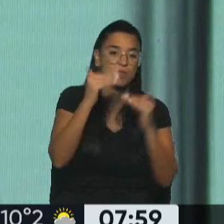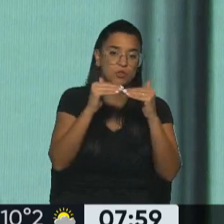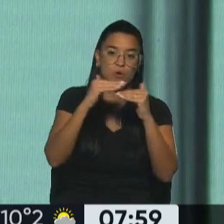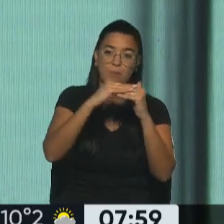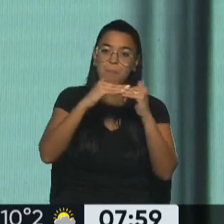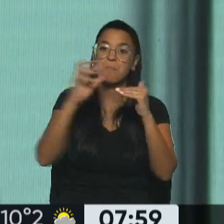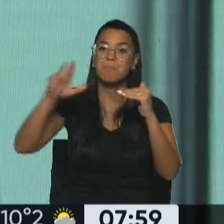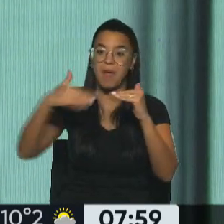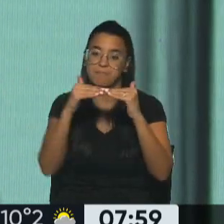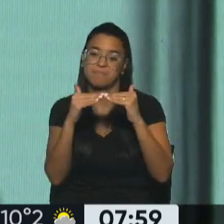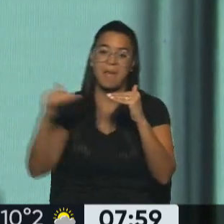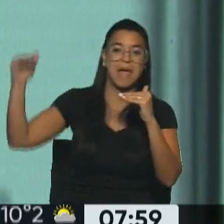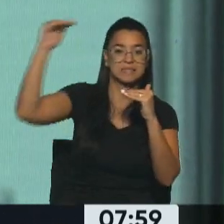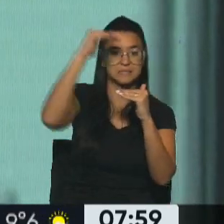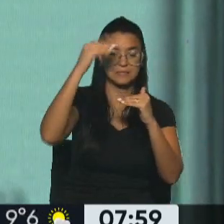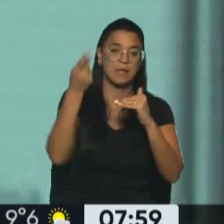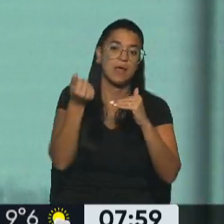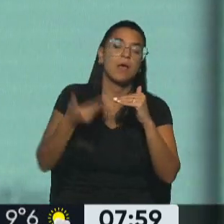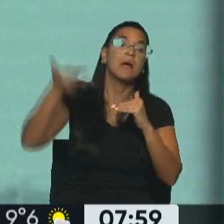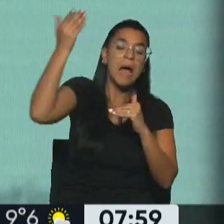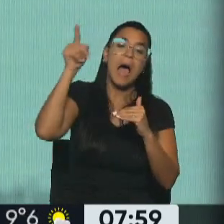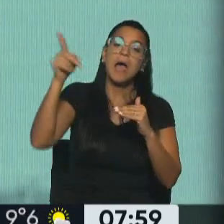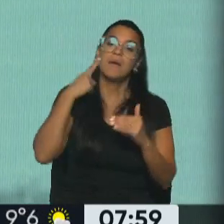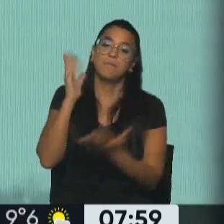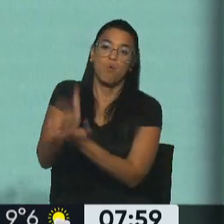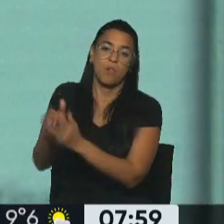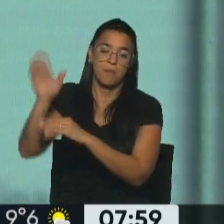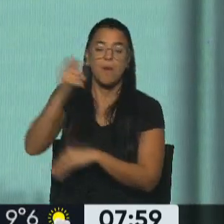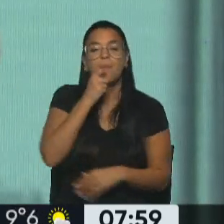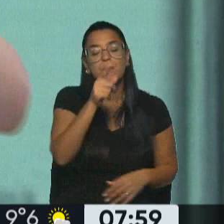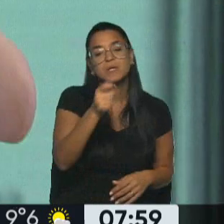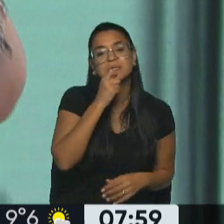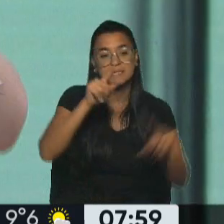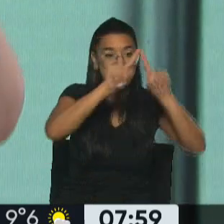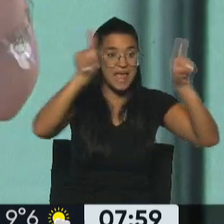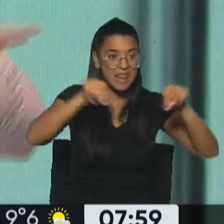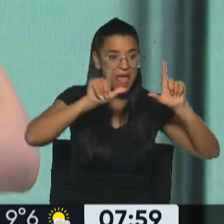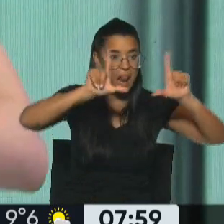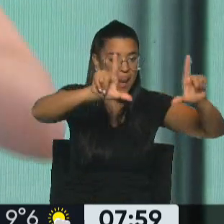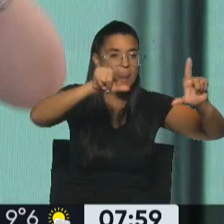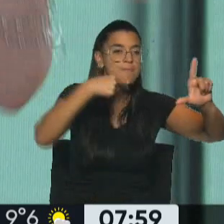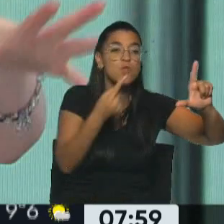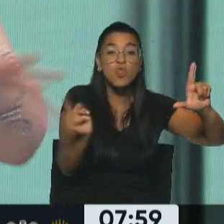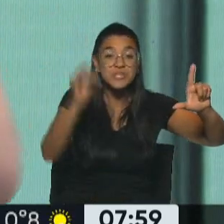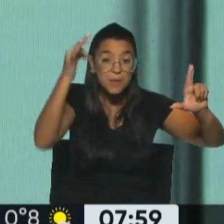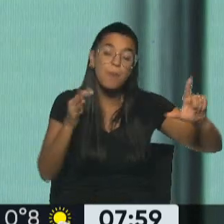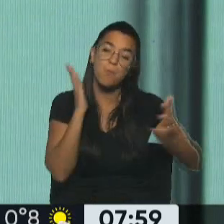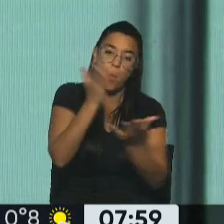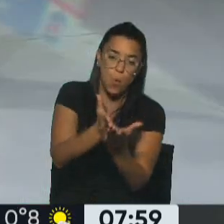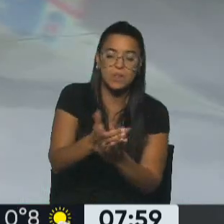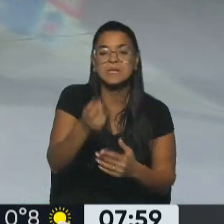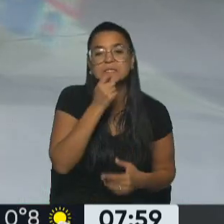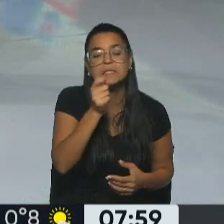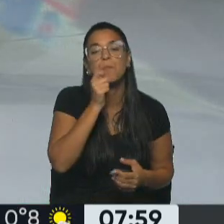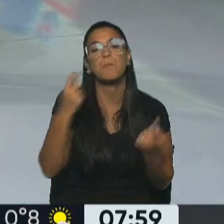al programado. Hay varios criterios para determinar estas multas. Por ejemplo, si la señalética no está bien definida, bueno, multa. Si